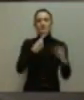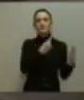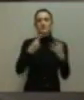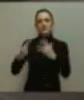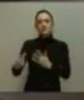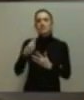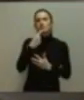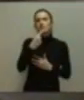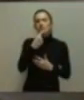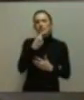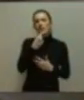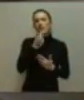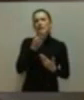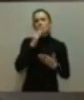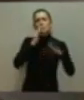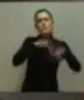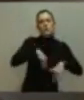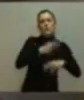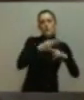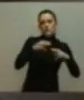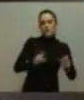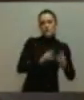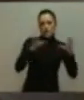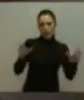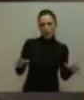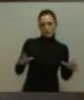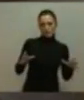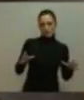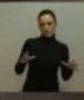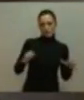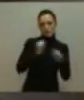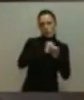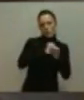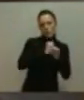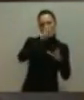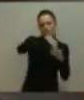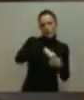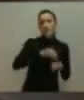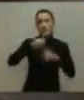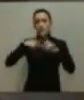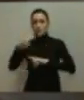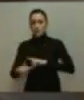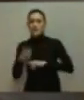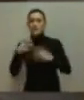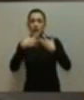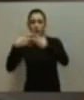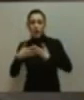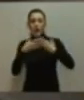que se había entregado y se había rendido a las políticas liberales. Y en Estados Unidos tenemos a Bernie Sanders, que con 77